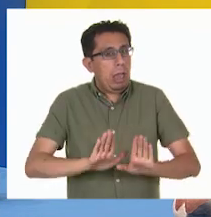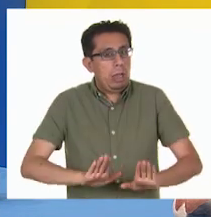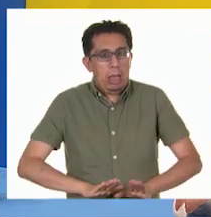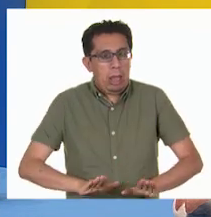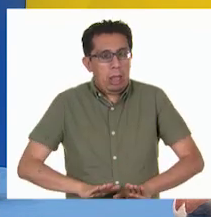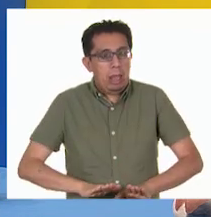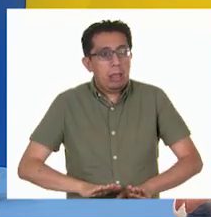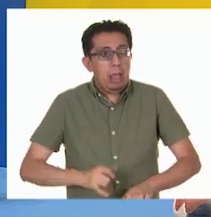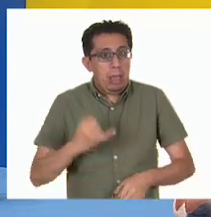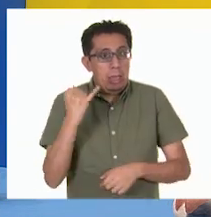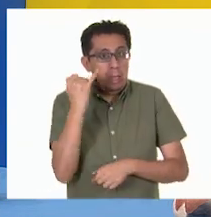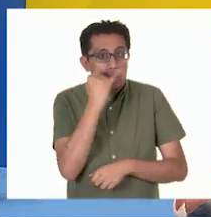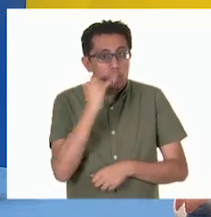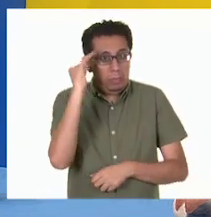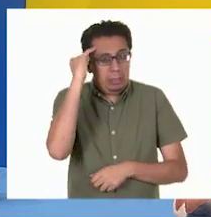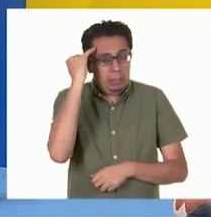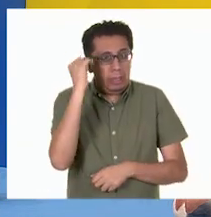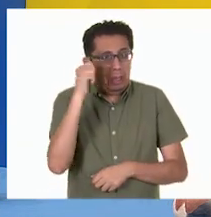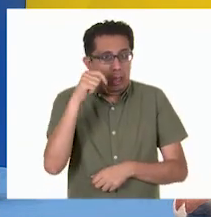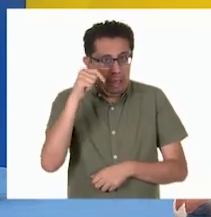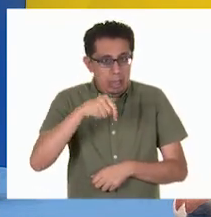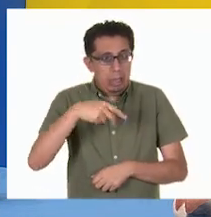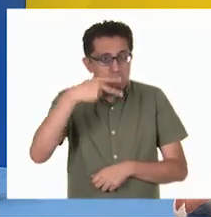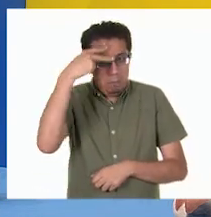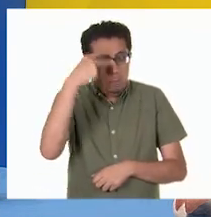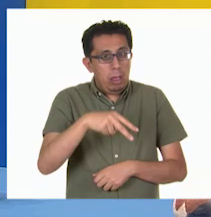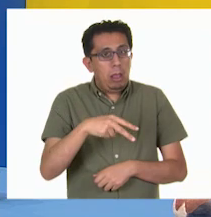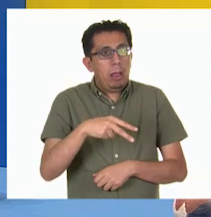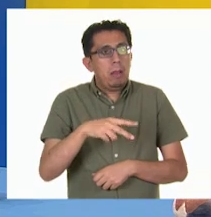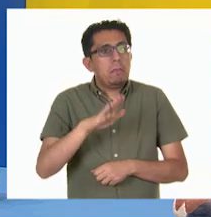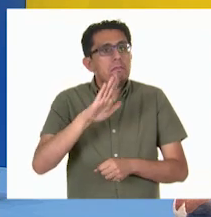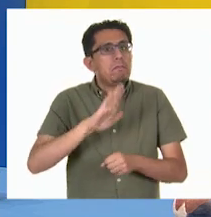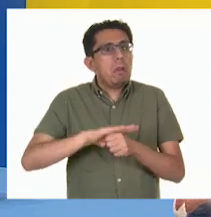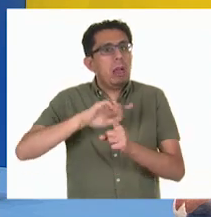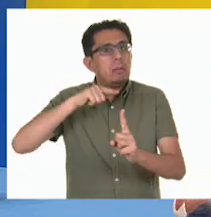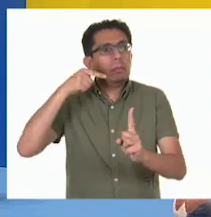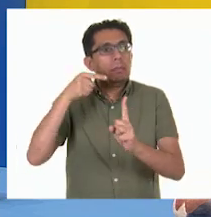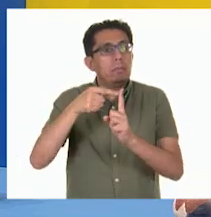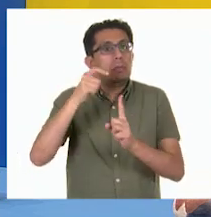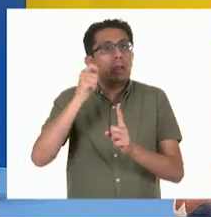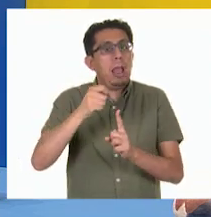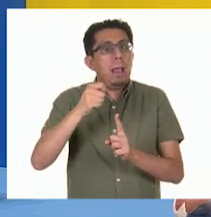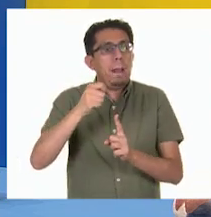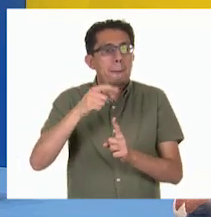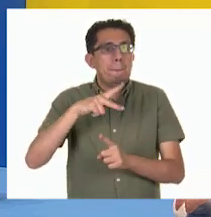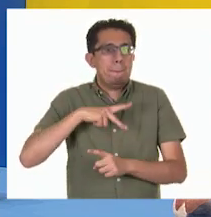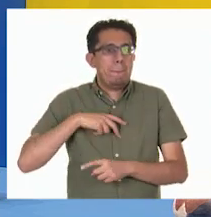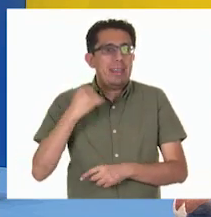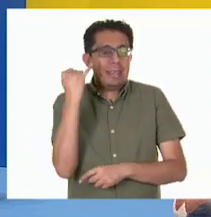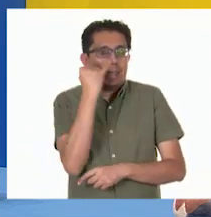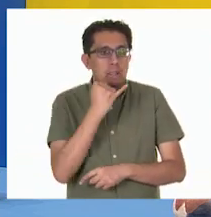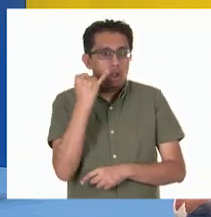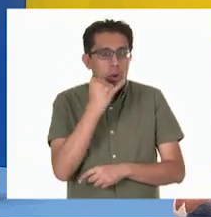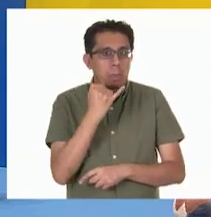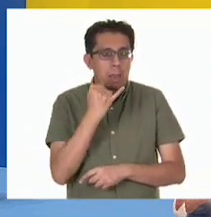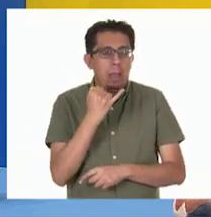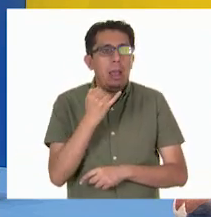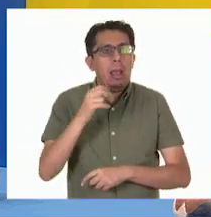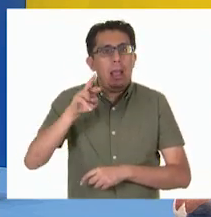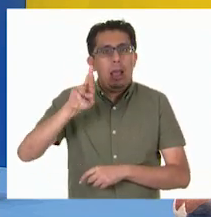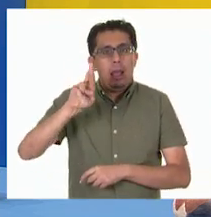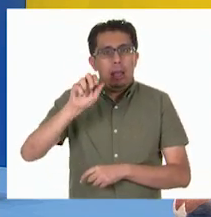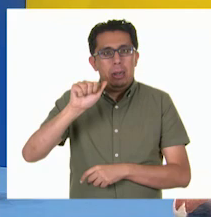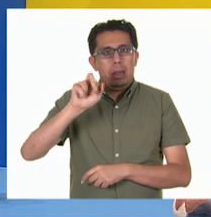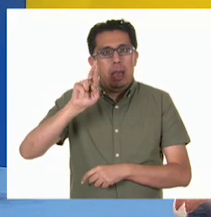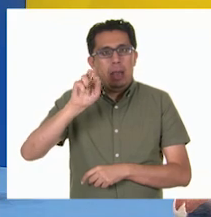de las lenguas indígenas de México y en específico que es mi lengua materna, el rarámuri. Fue